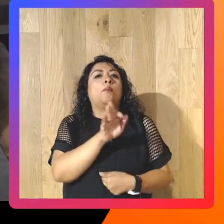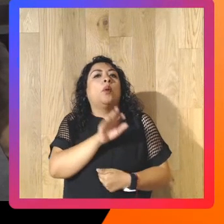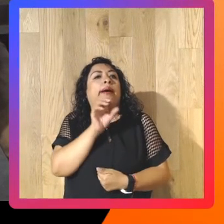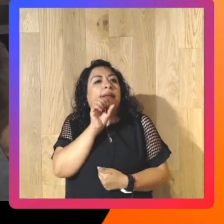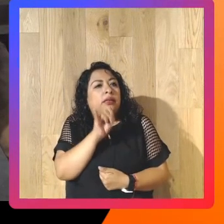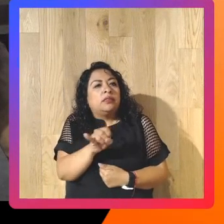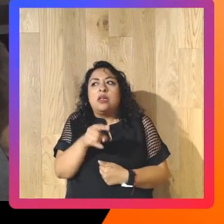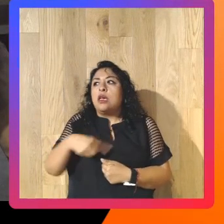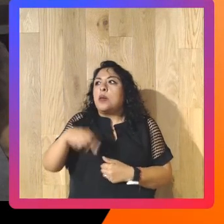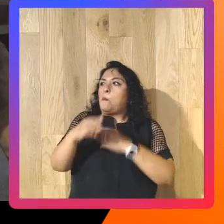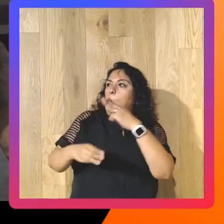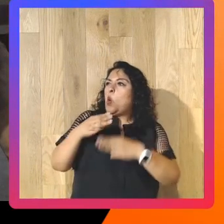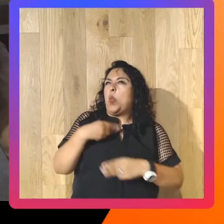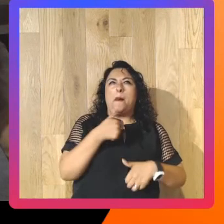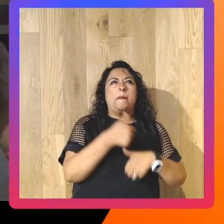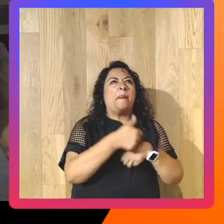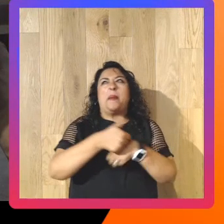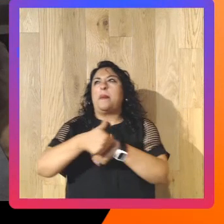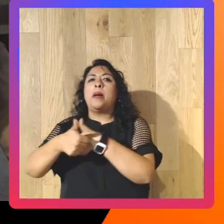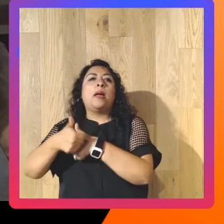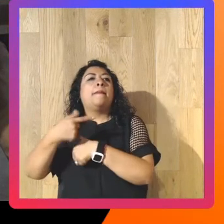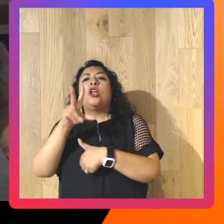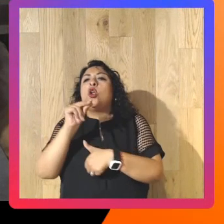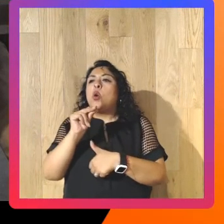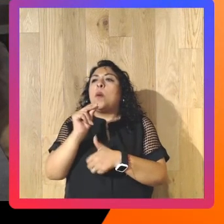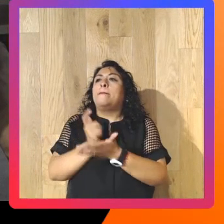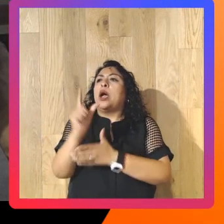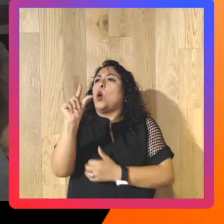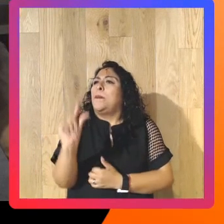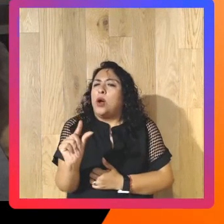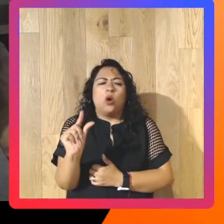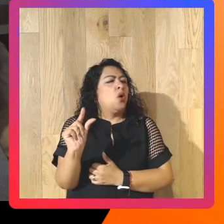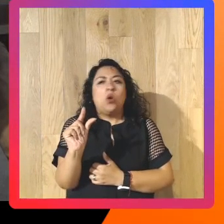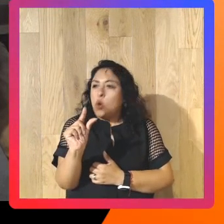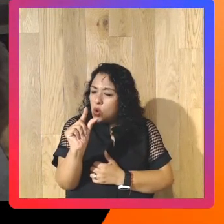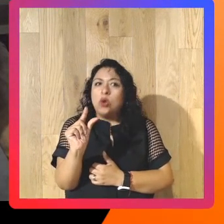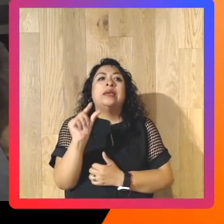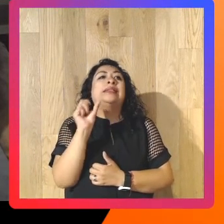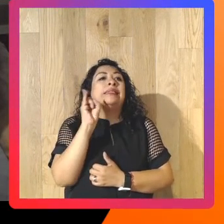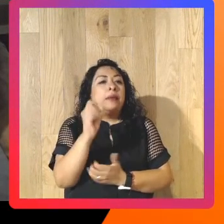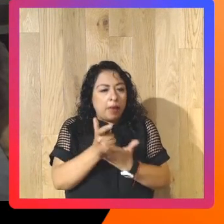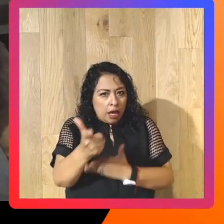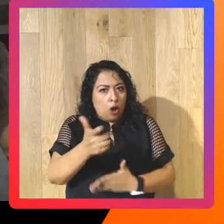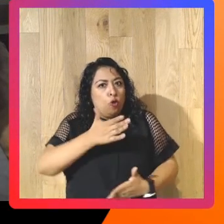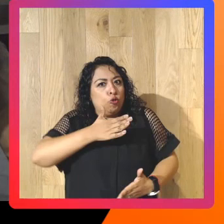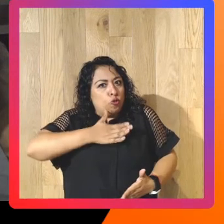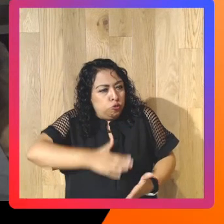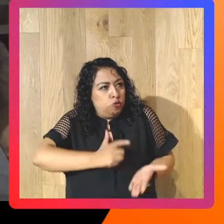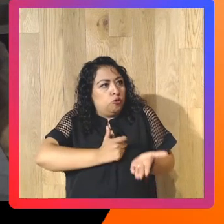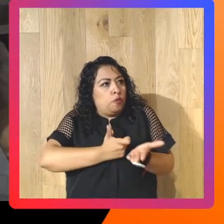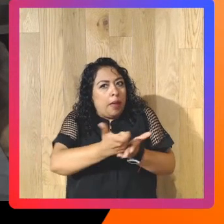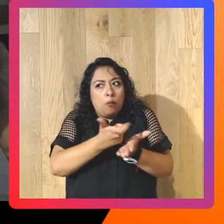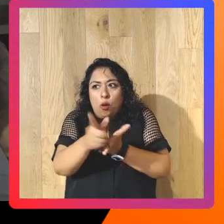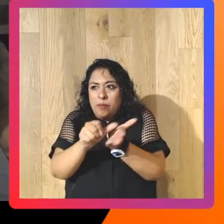permitan competir a nivel mundial, pero no a raíz de pagar menos, sino a partir de pagar salarios dignos.